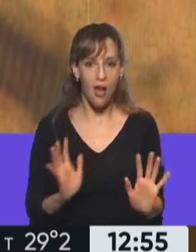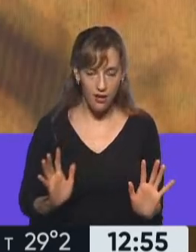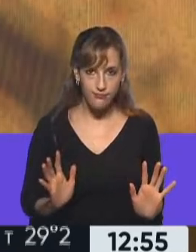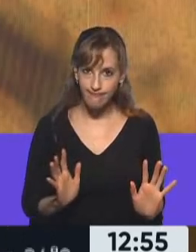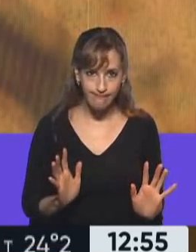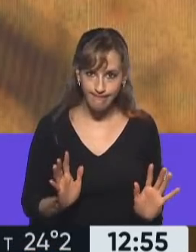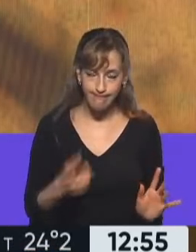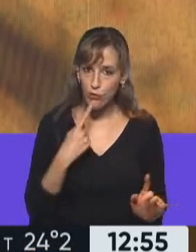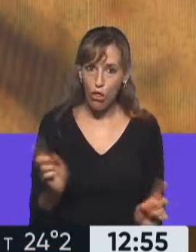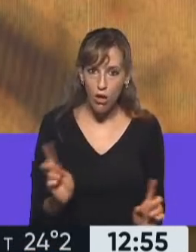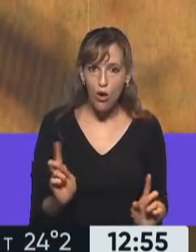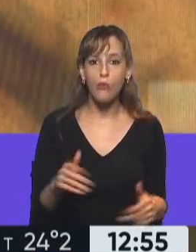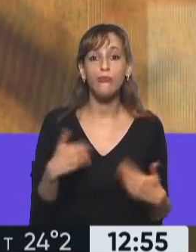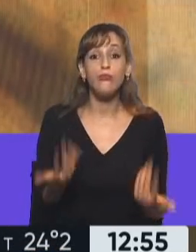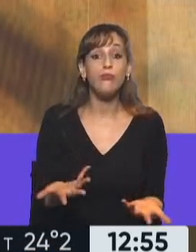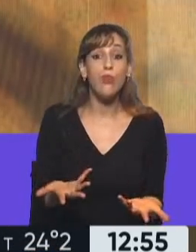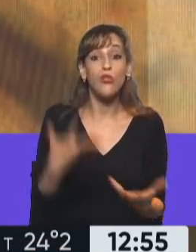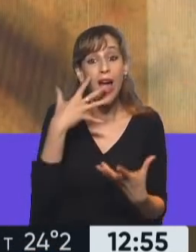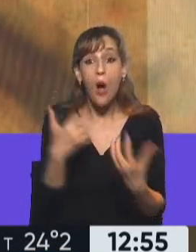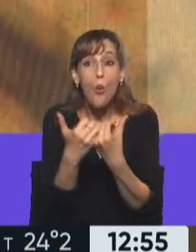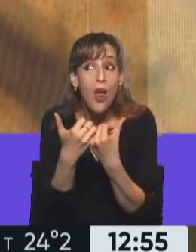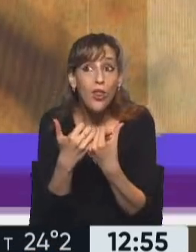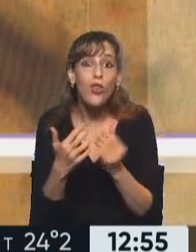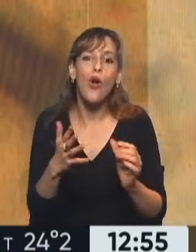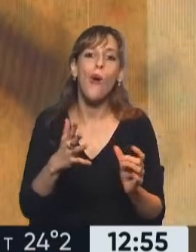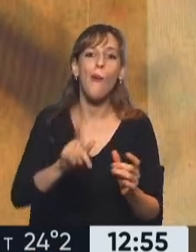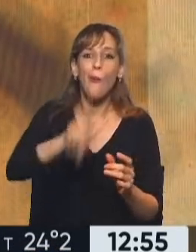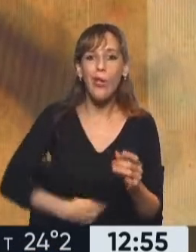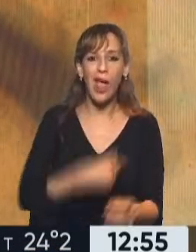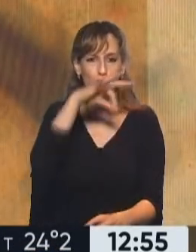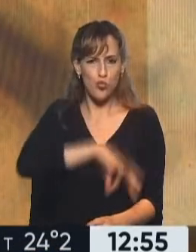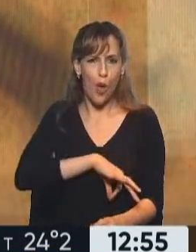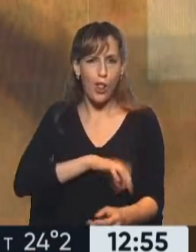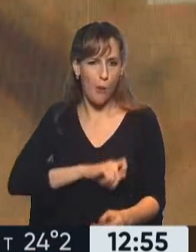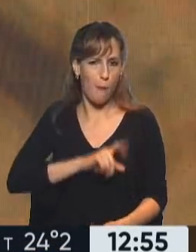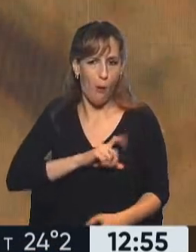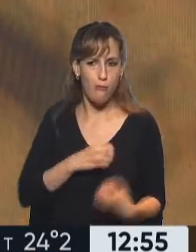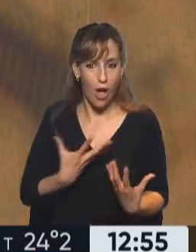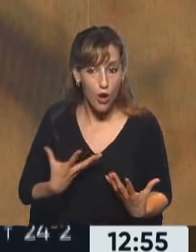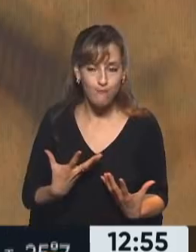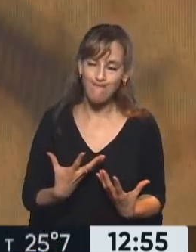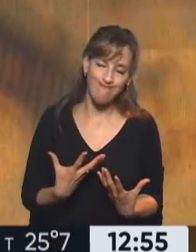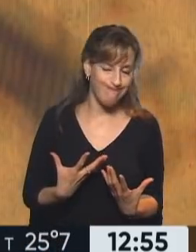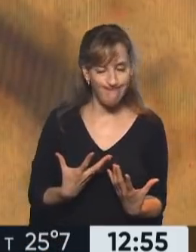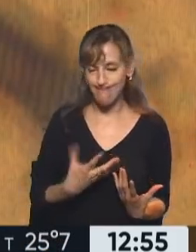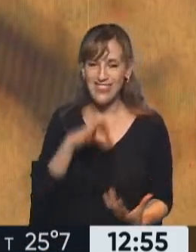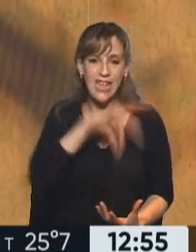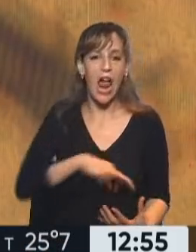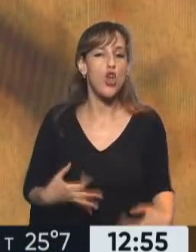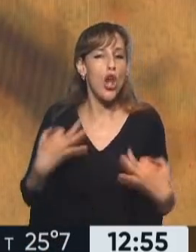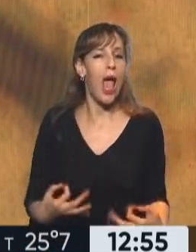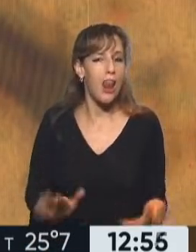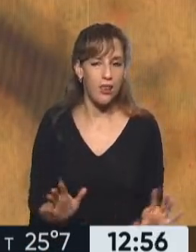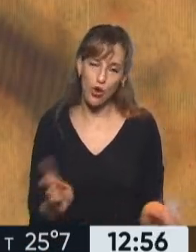se, trabajadores, trabajadoras que nos están viendo, no garantiza automáticamente mejora de salario real. Es un acuerdo que garantiza que no habrá un